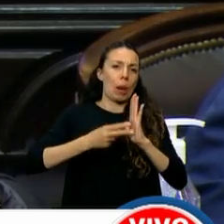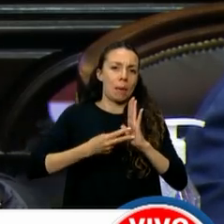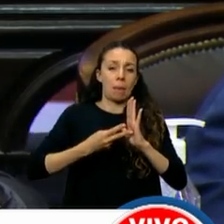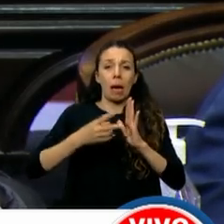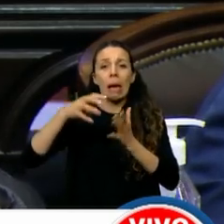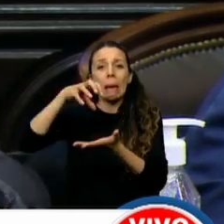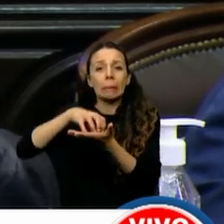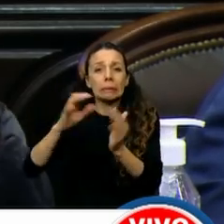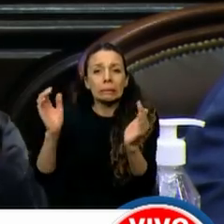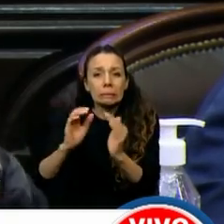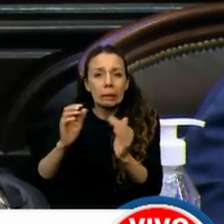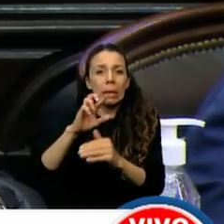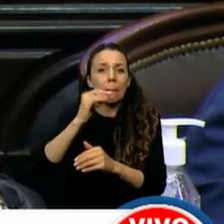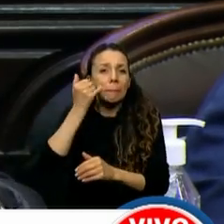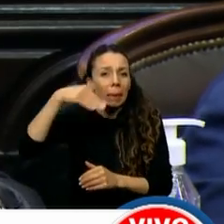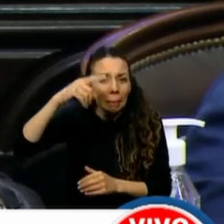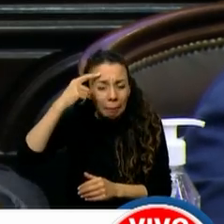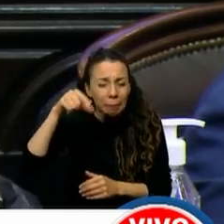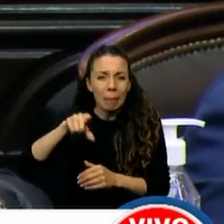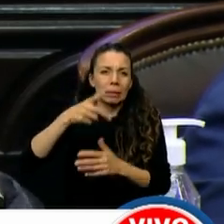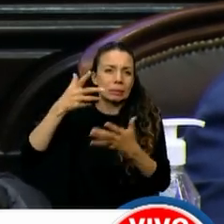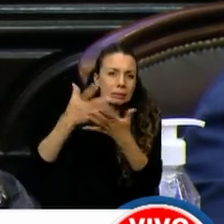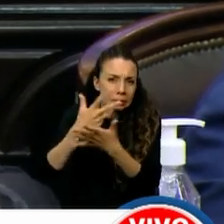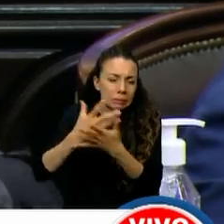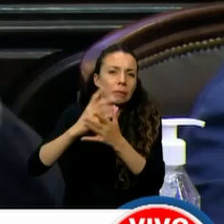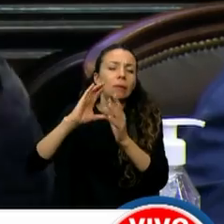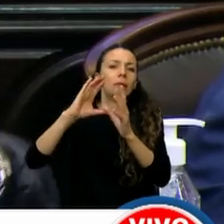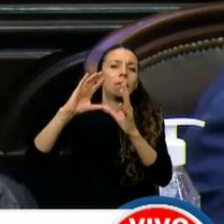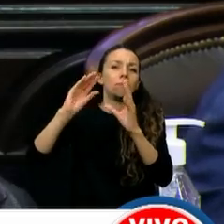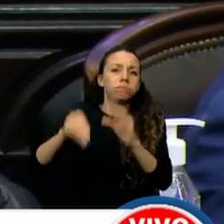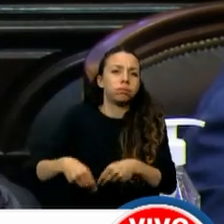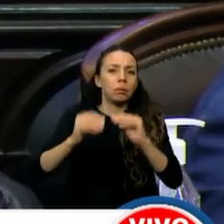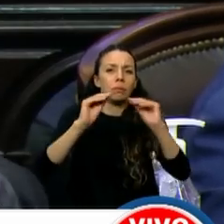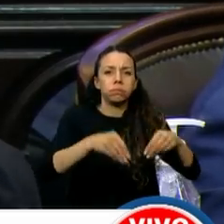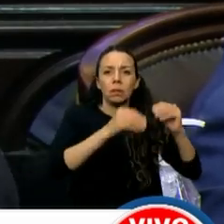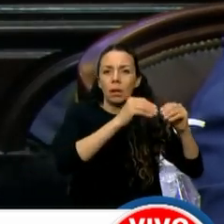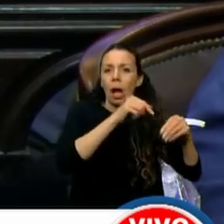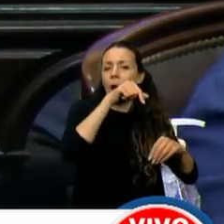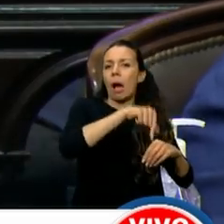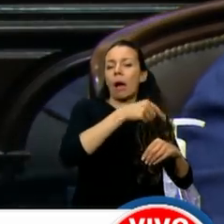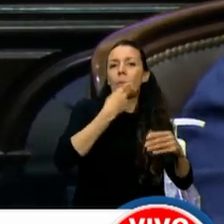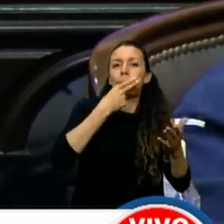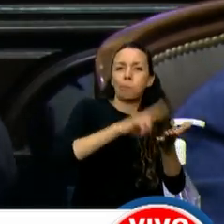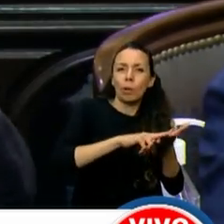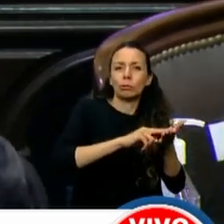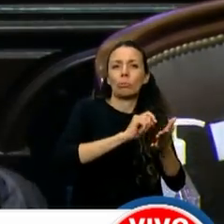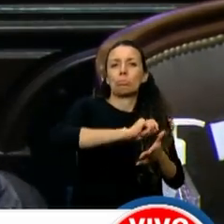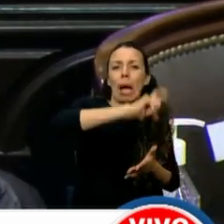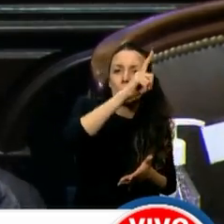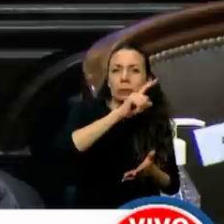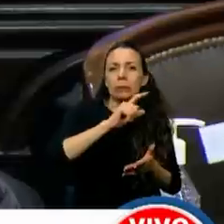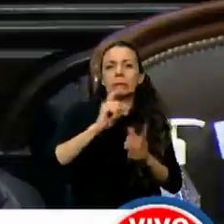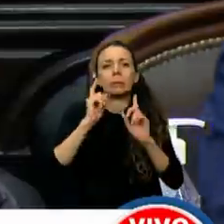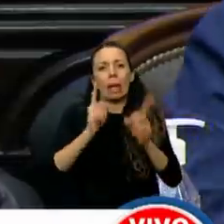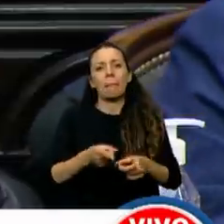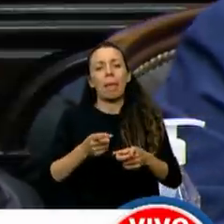través de la presión tributaria que cada día es más creamos más impuestos sobre todo también perfecto